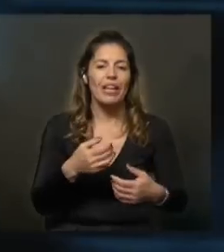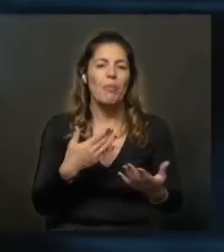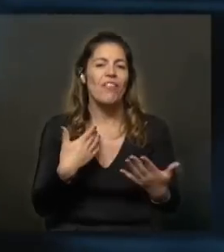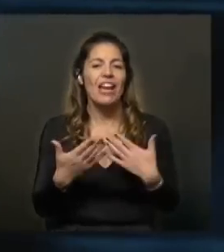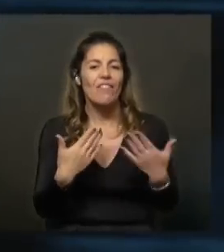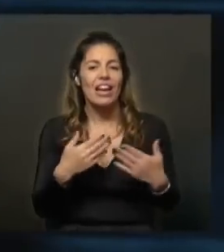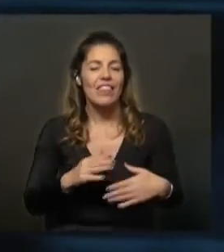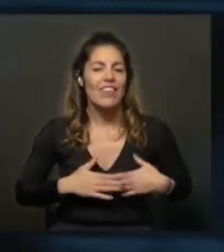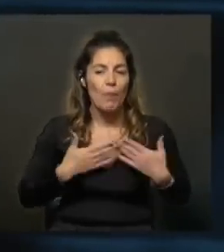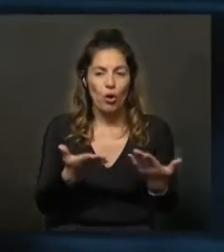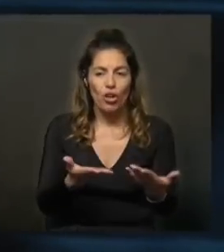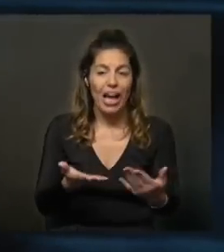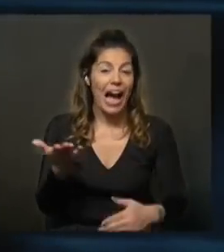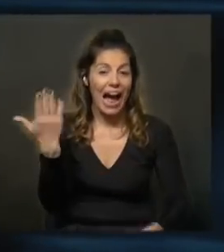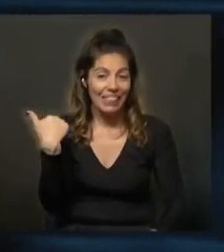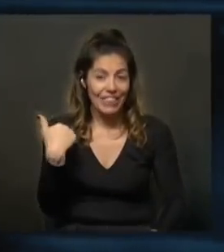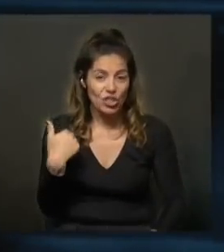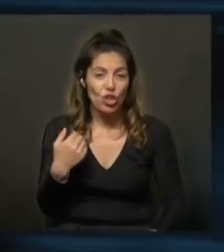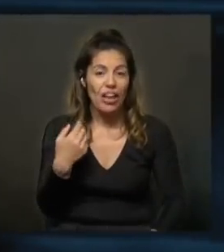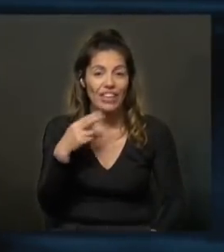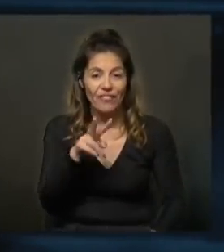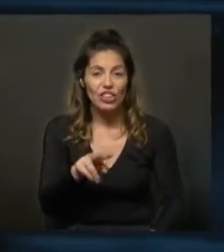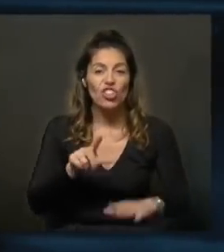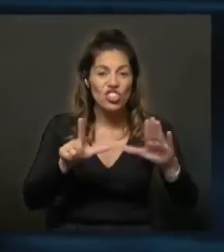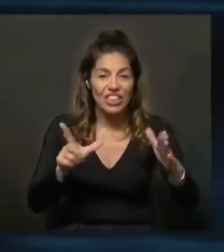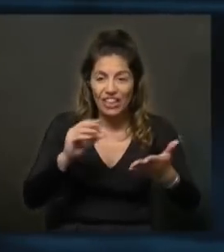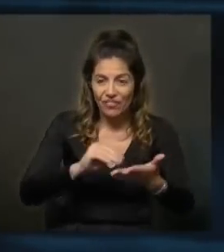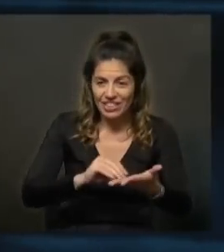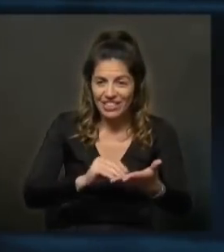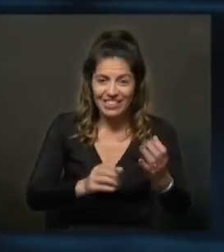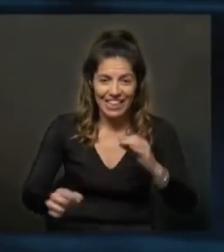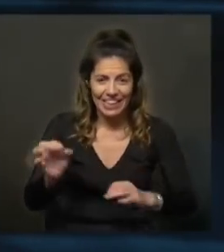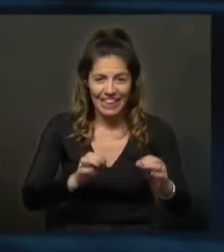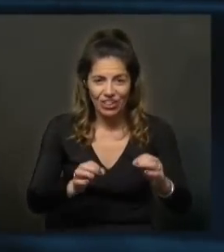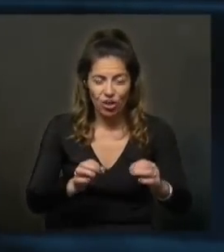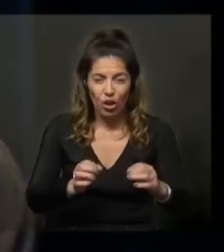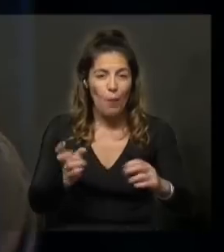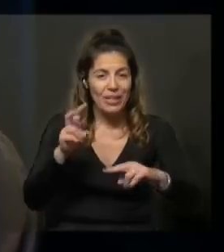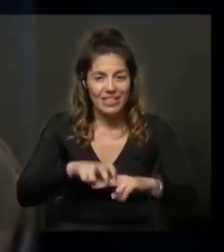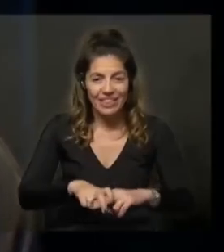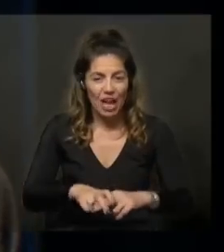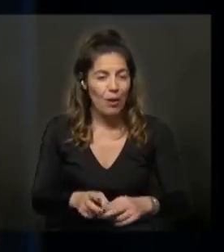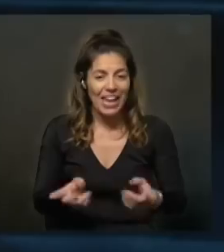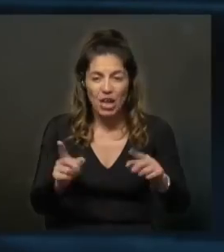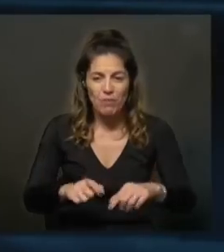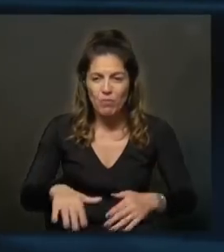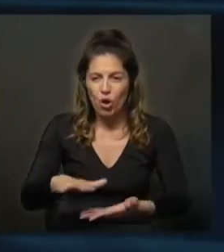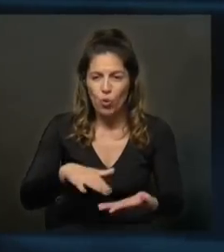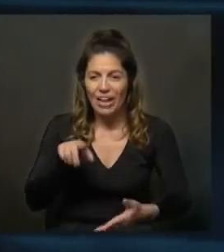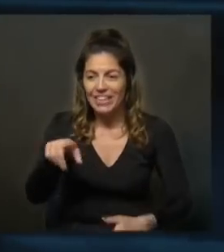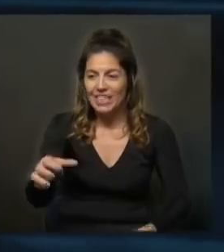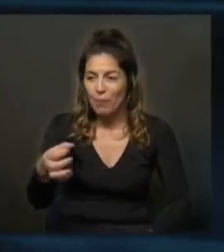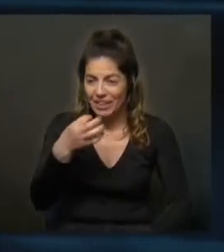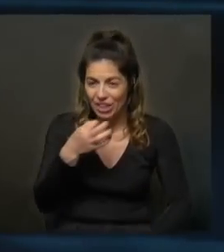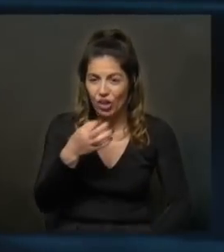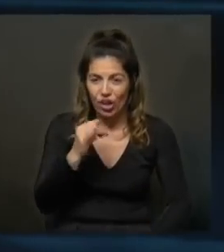el galpón que me sentaba siempre en el mismo lugar hasta que un día me dijo pero vos venís todos los días que había visto